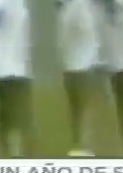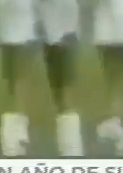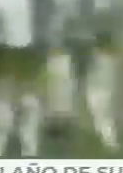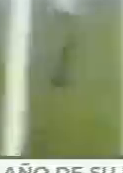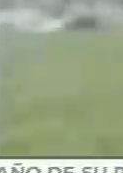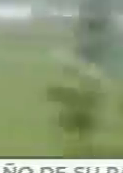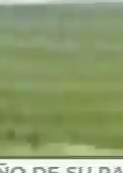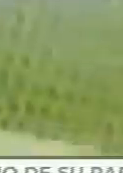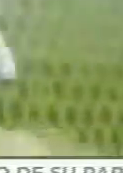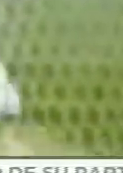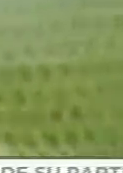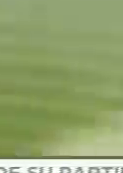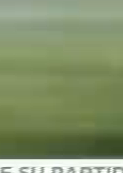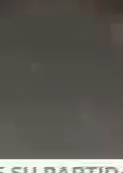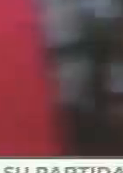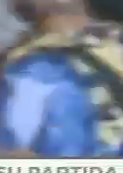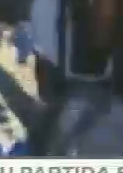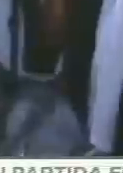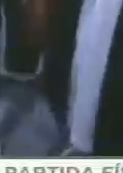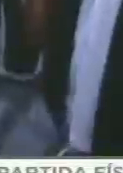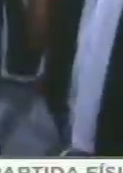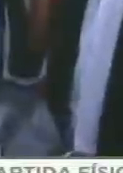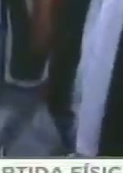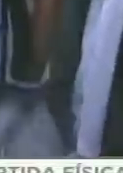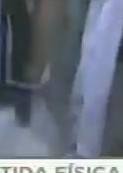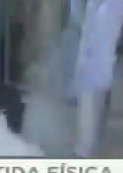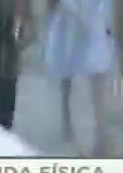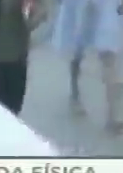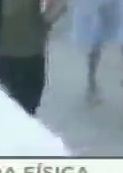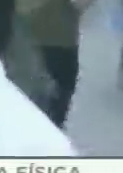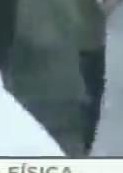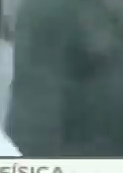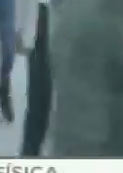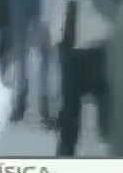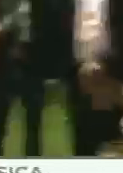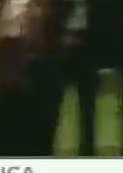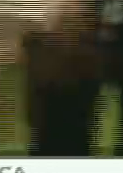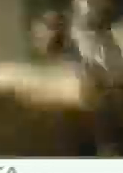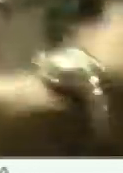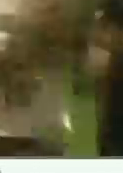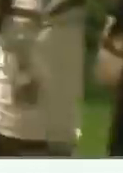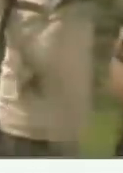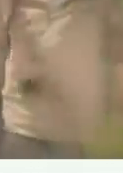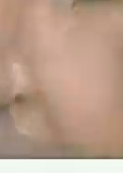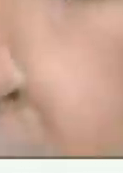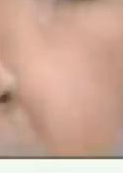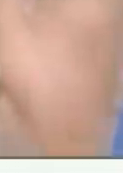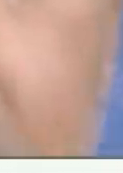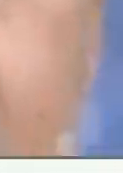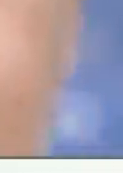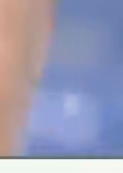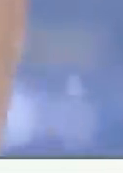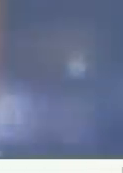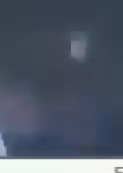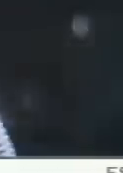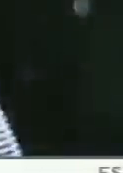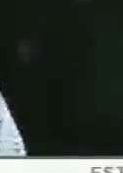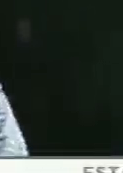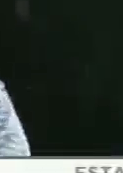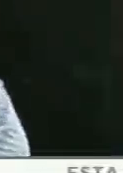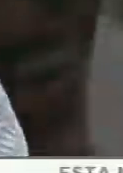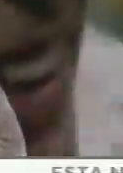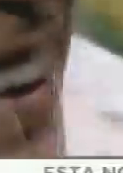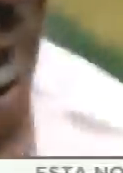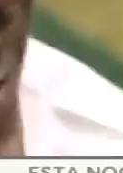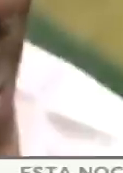tiempos, de 100 años o más, nuestro hermano Diego Armando Maradona. Hoy, a un año, tu